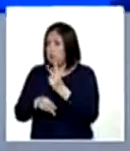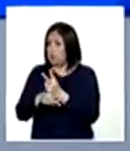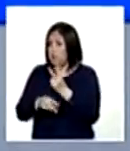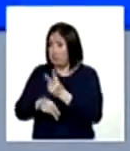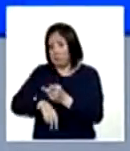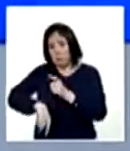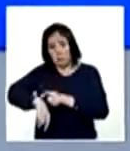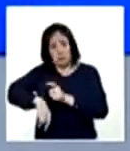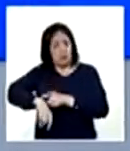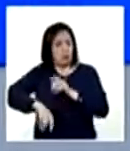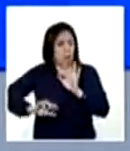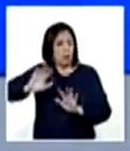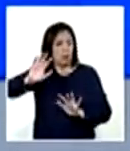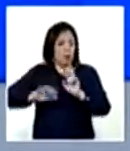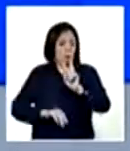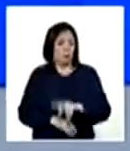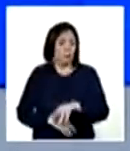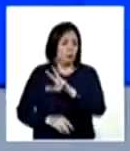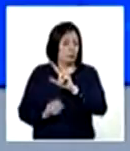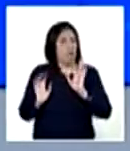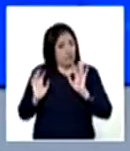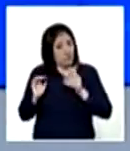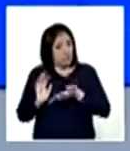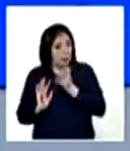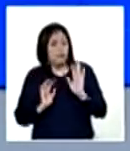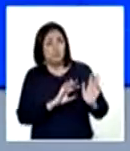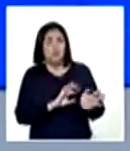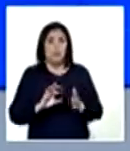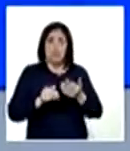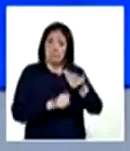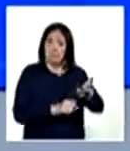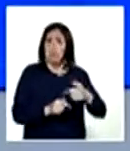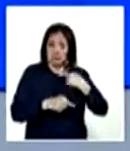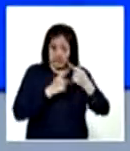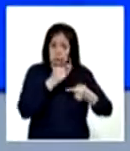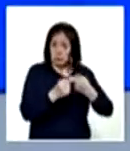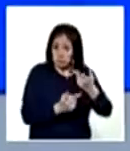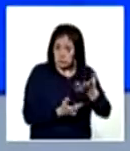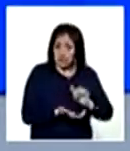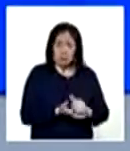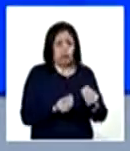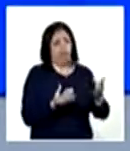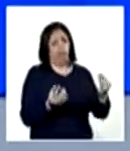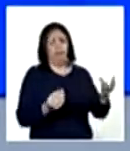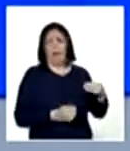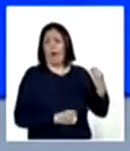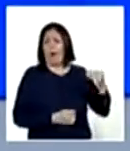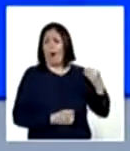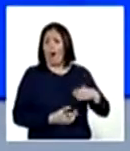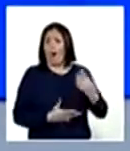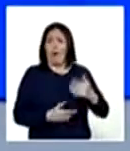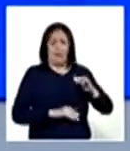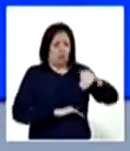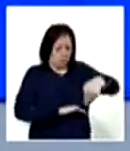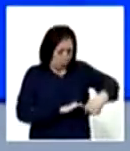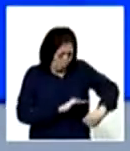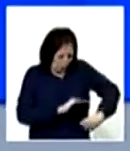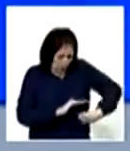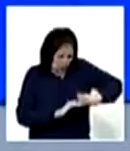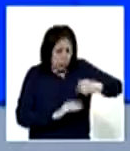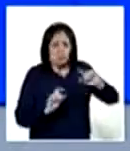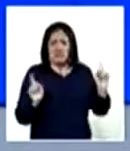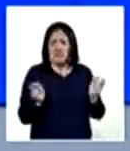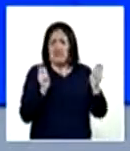tiempo. Son las 12:30, si es que van ahí todavía. Así es, pero vamos a contarles también que cientos de jóvenes se amanecieron celebrando Halloween en una fiesta